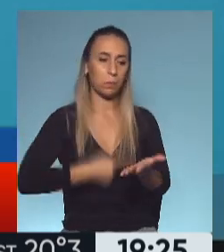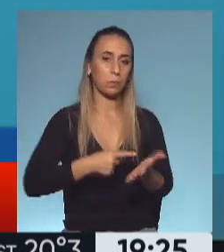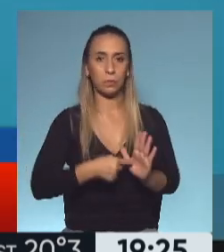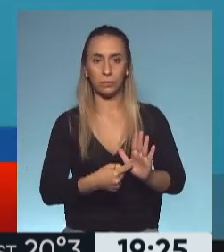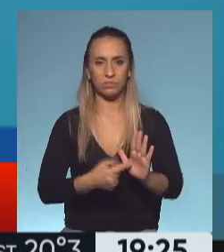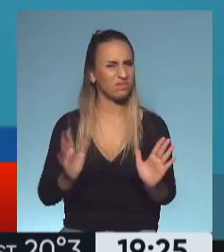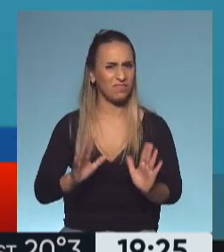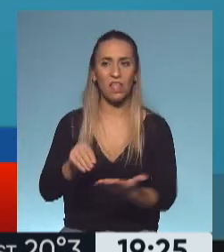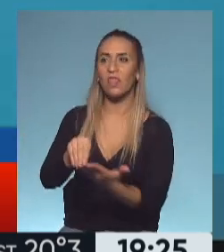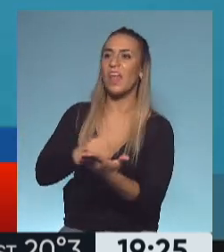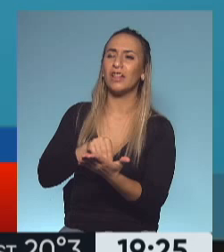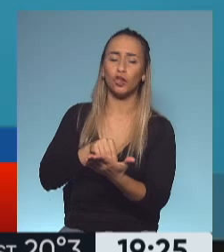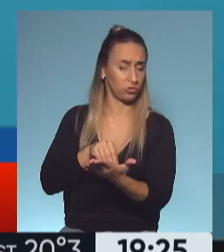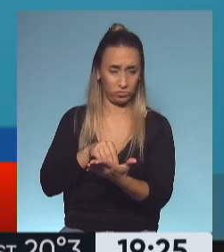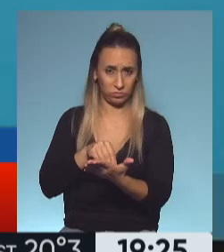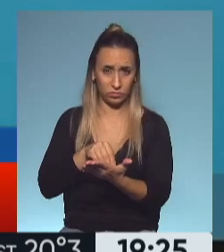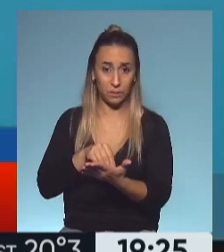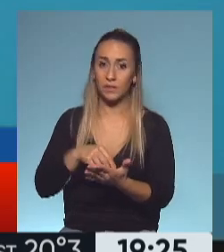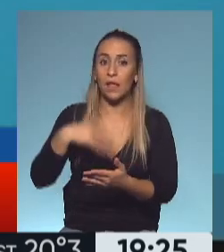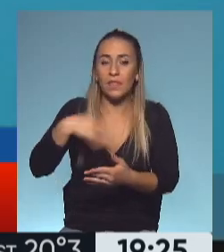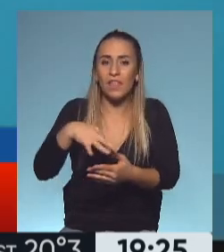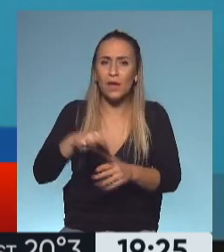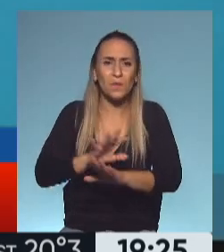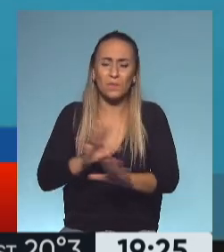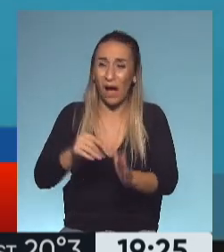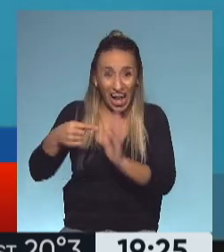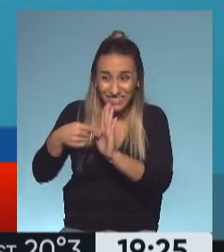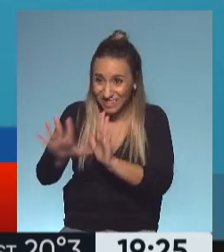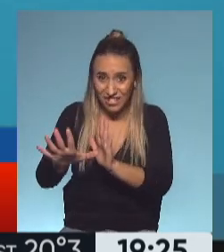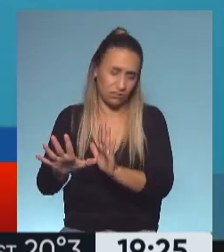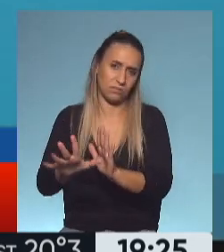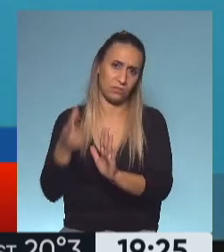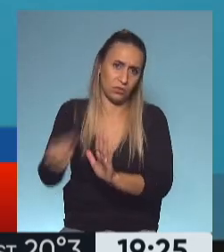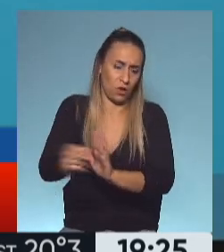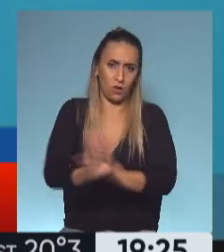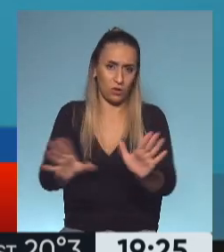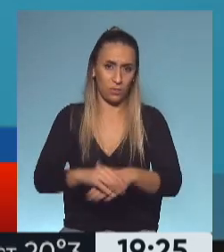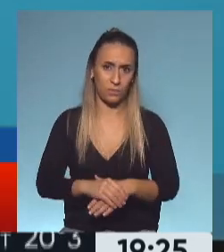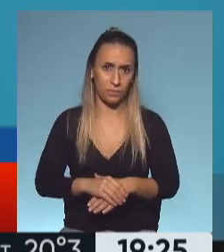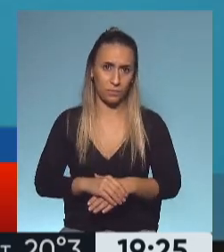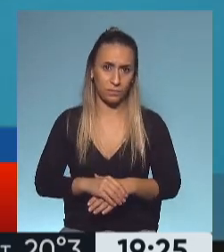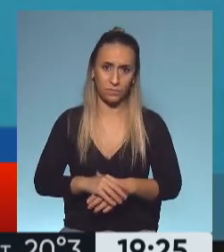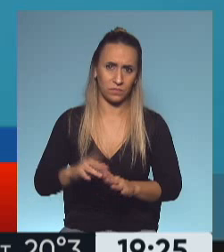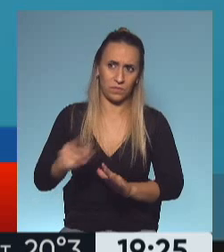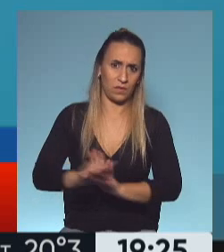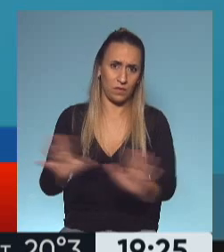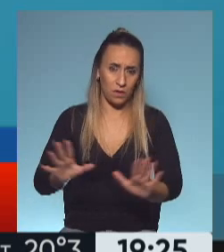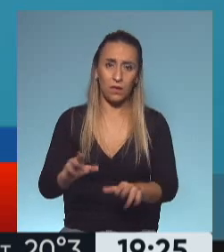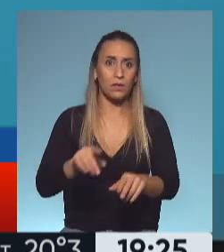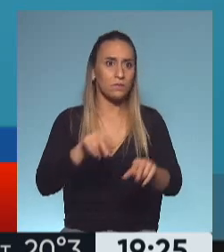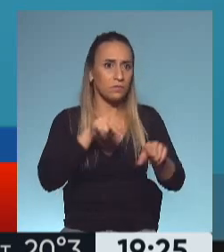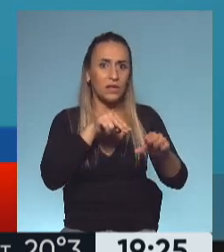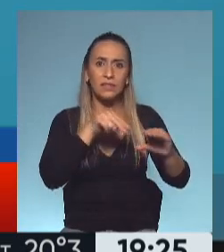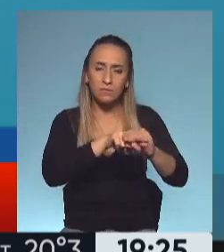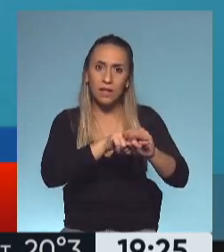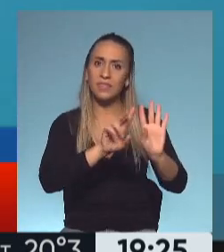no pueden ser las encuestas. Tienen que ser estos grados inadmisibles, insostenibles de ocupación de nuestras terapias